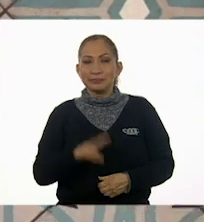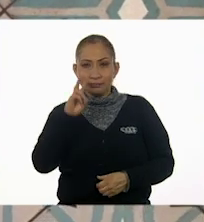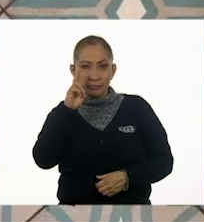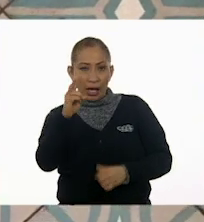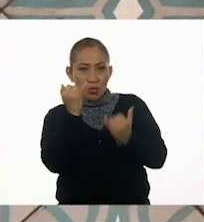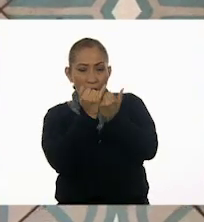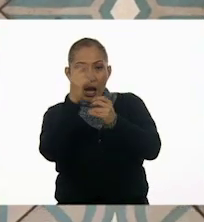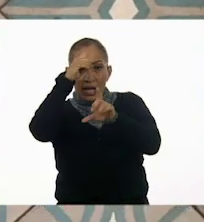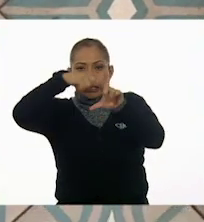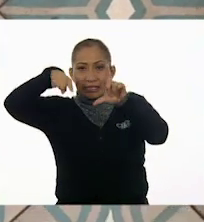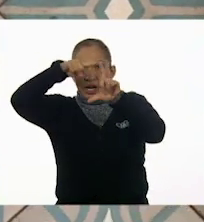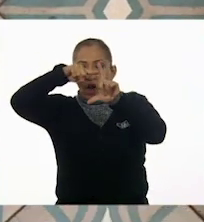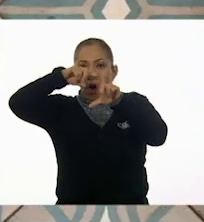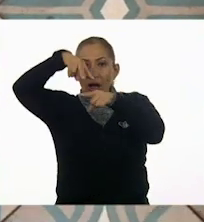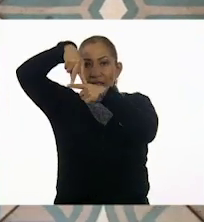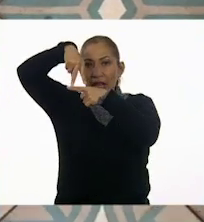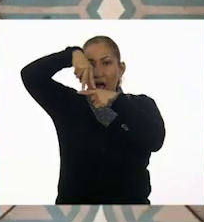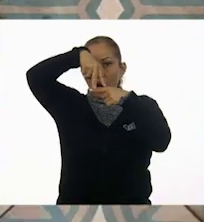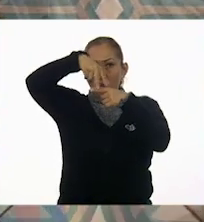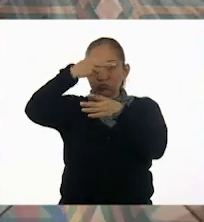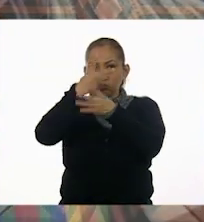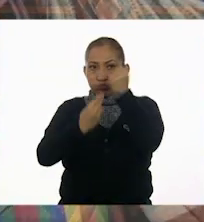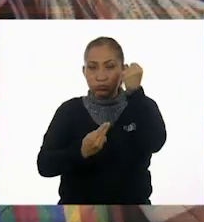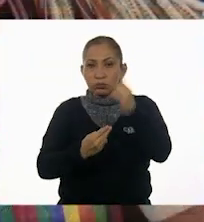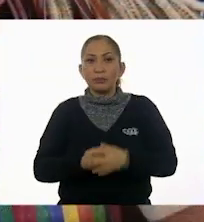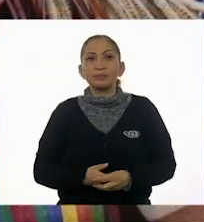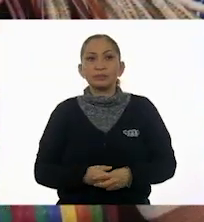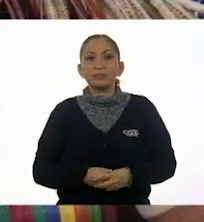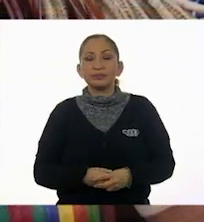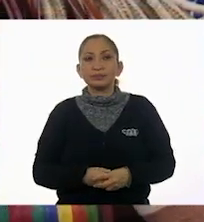Patrones de círculos y triángulos.